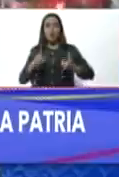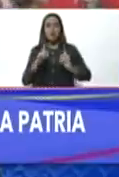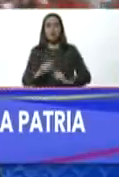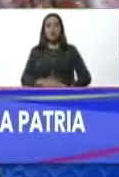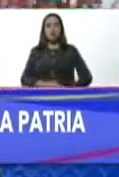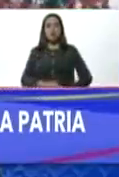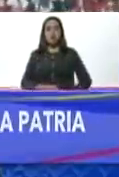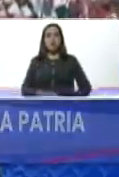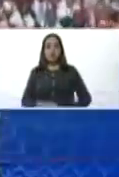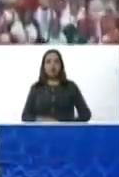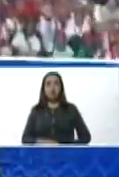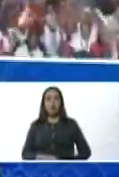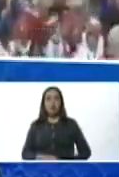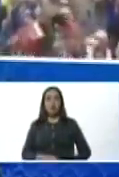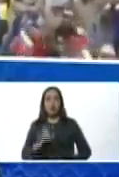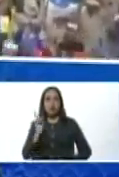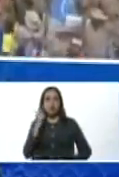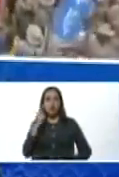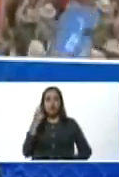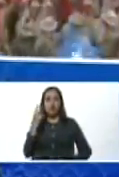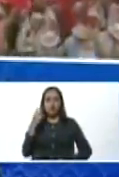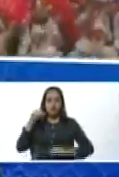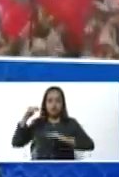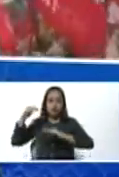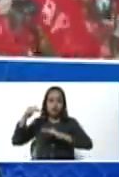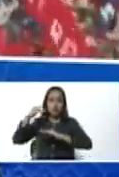con el dron. Esa imagen